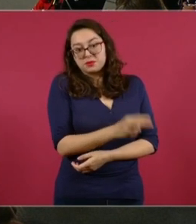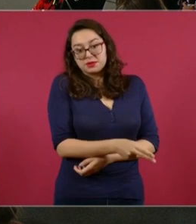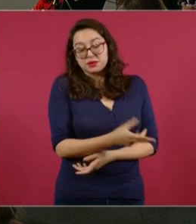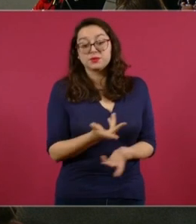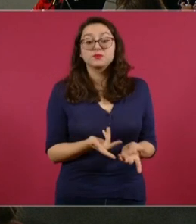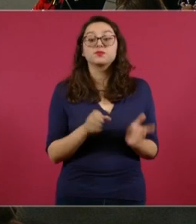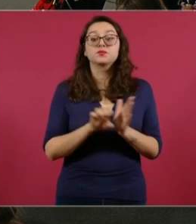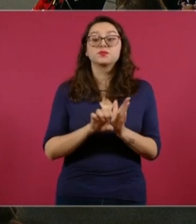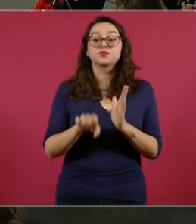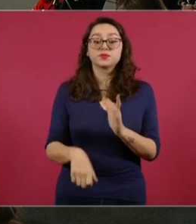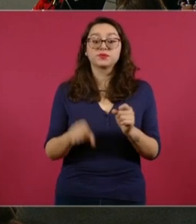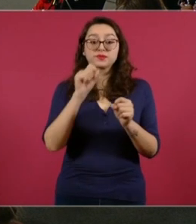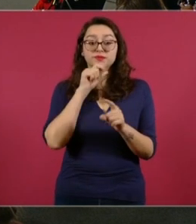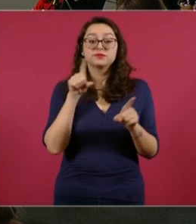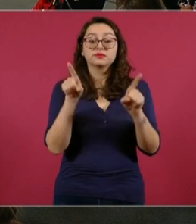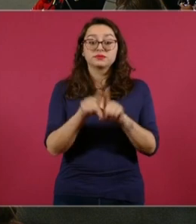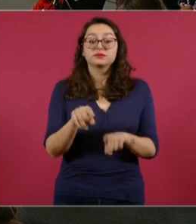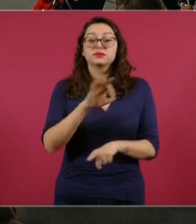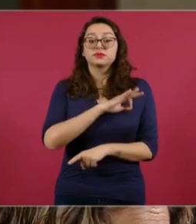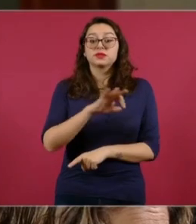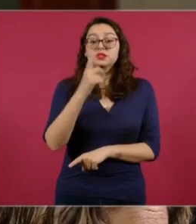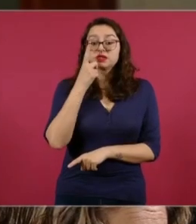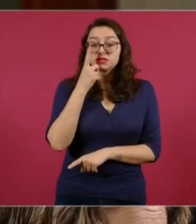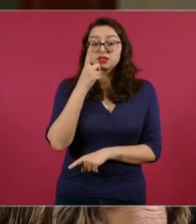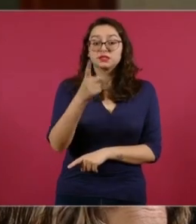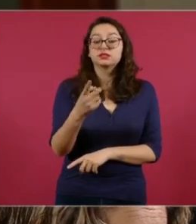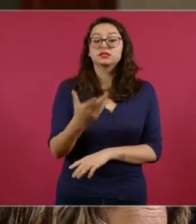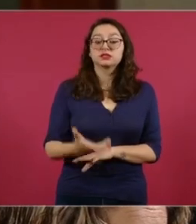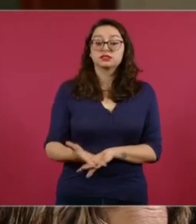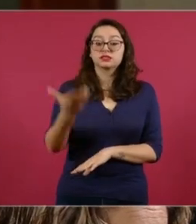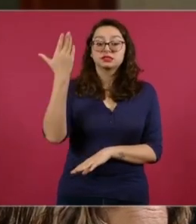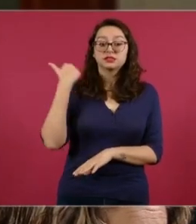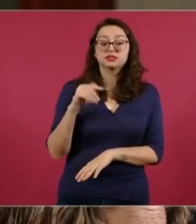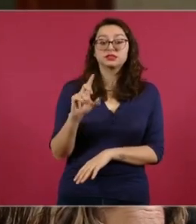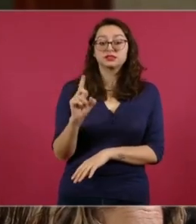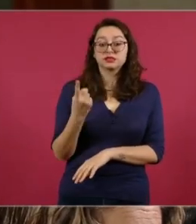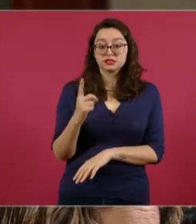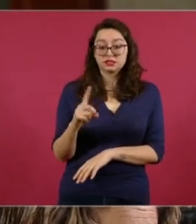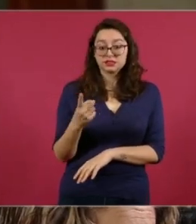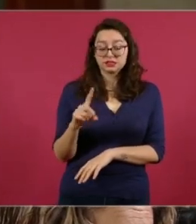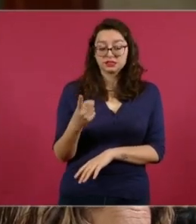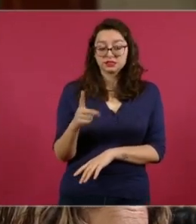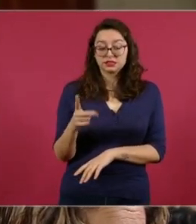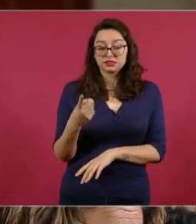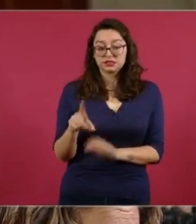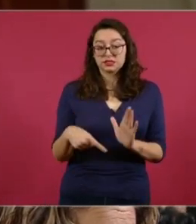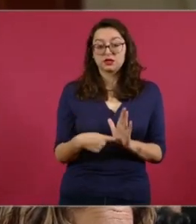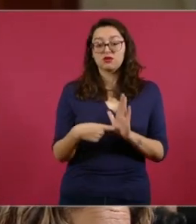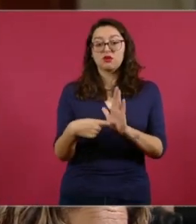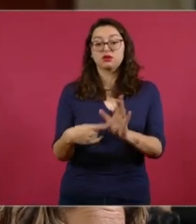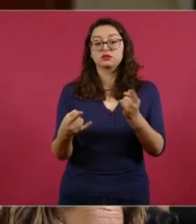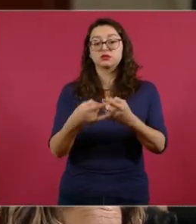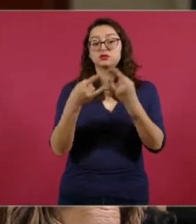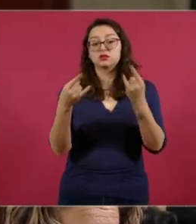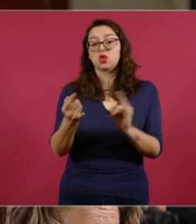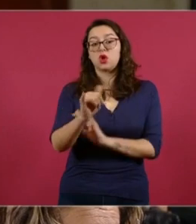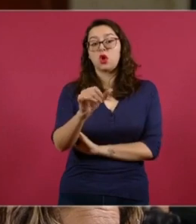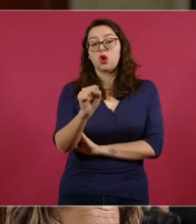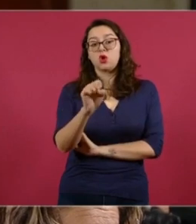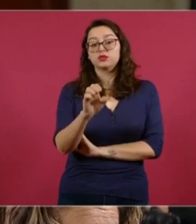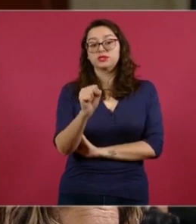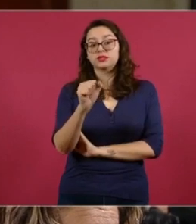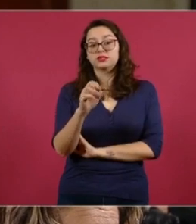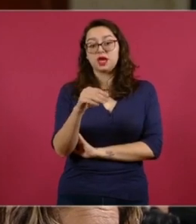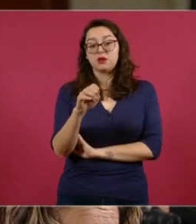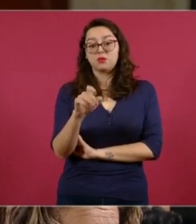le puedo decir también que en diciembre pasado se expuso el caso de José Samuel Sánchez